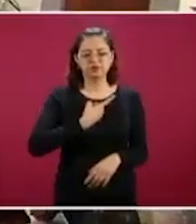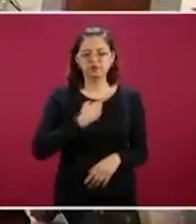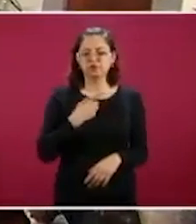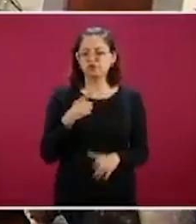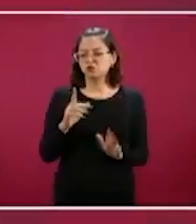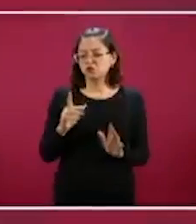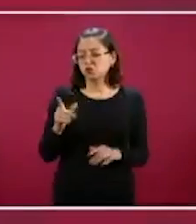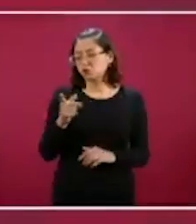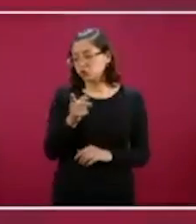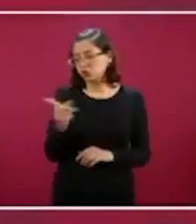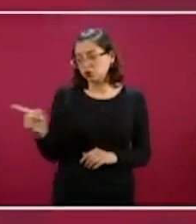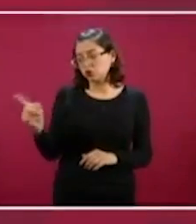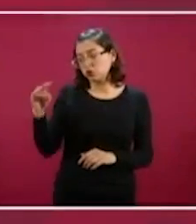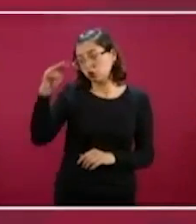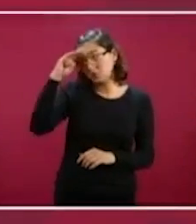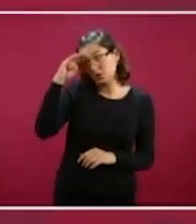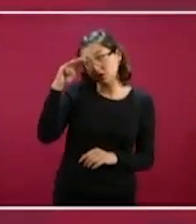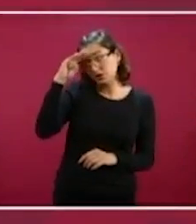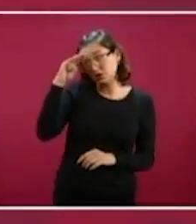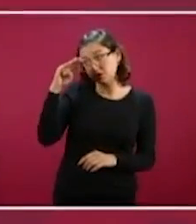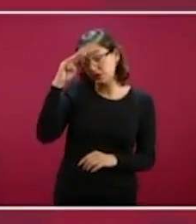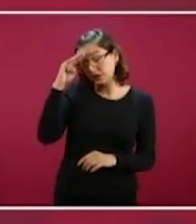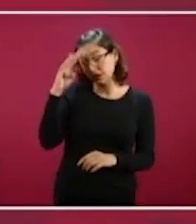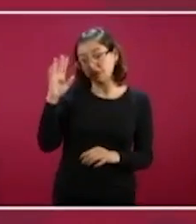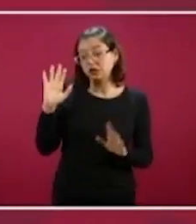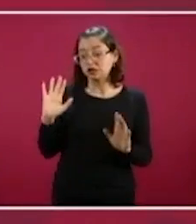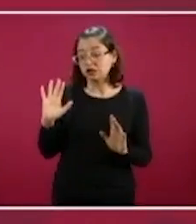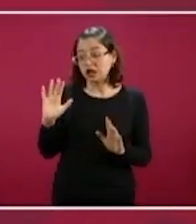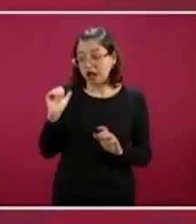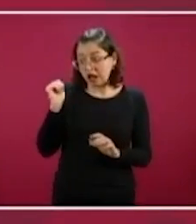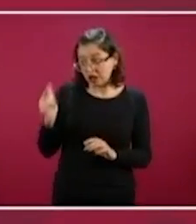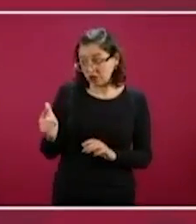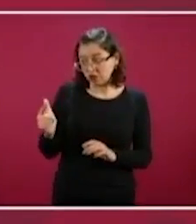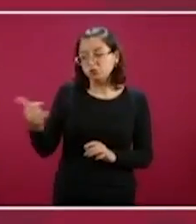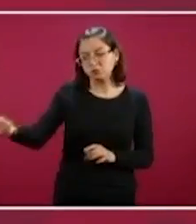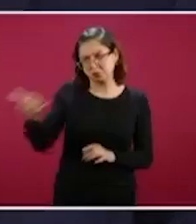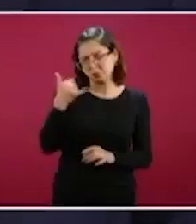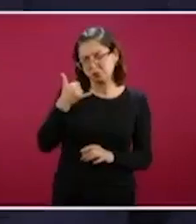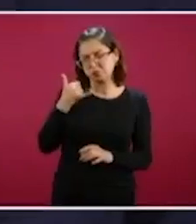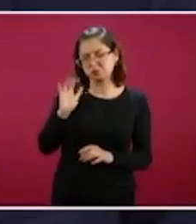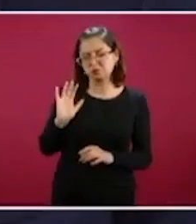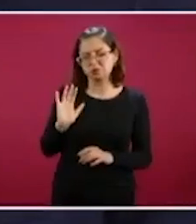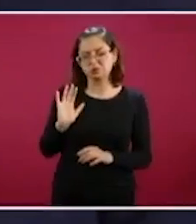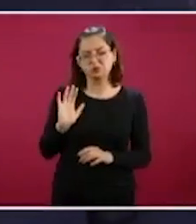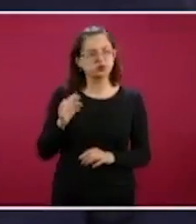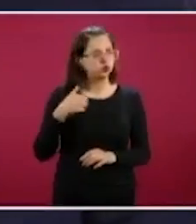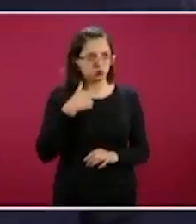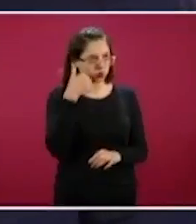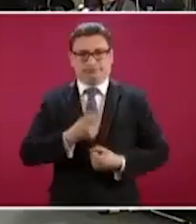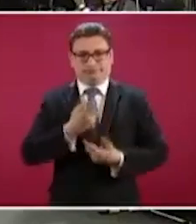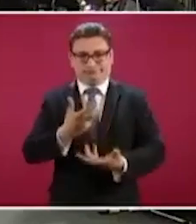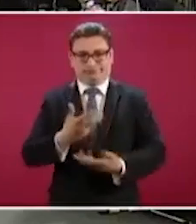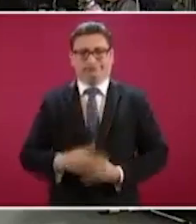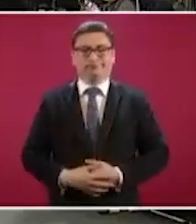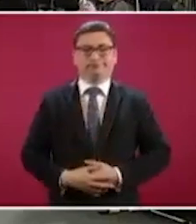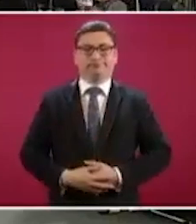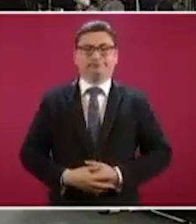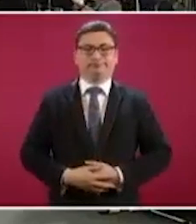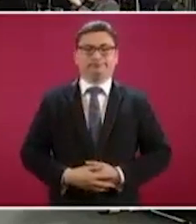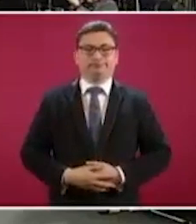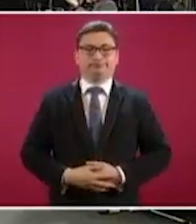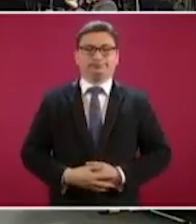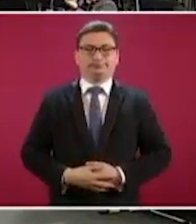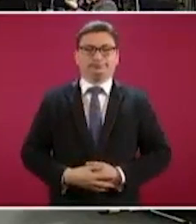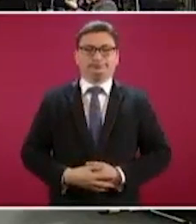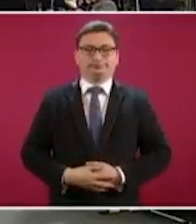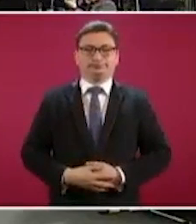piénselo y si se necesita, llámeme. Entonces no le llamas. El secretario de